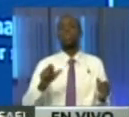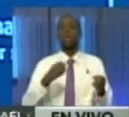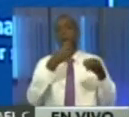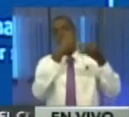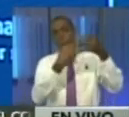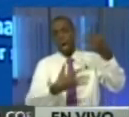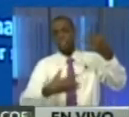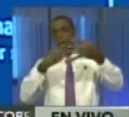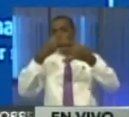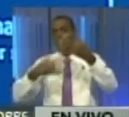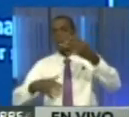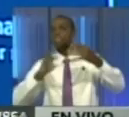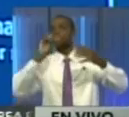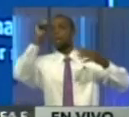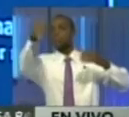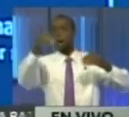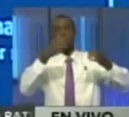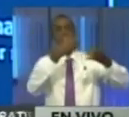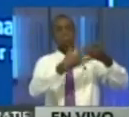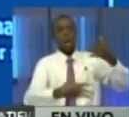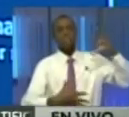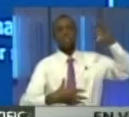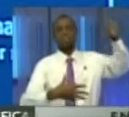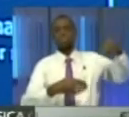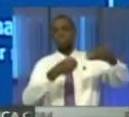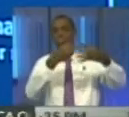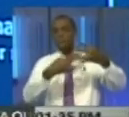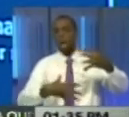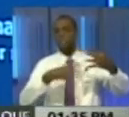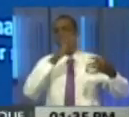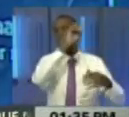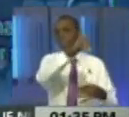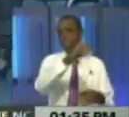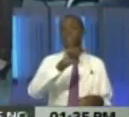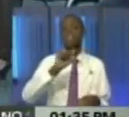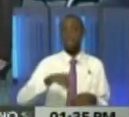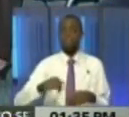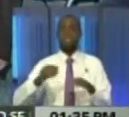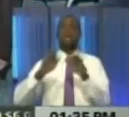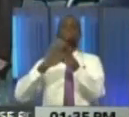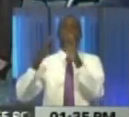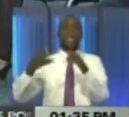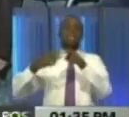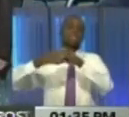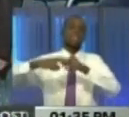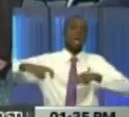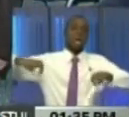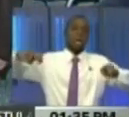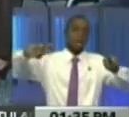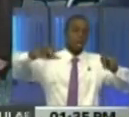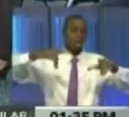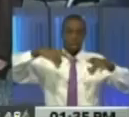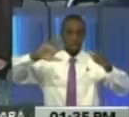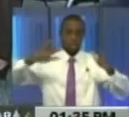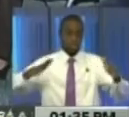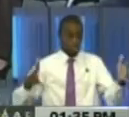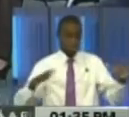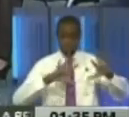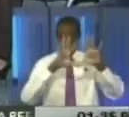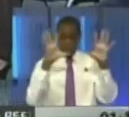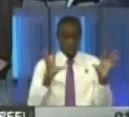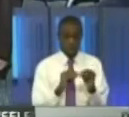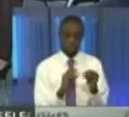una generación preliminar de ese famoso tablamesa. Pero además de eso, todavía no se ha elaborado un